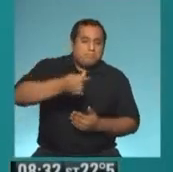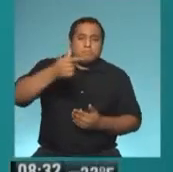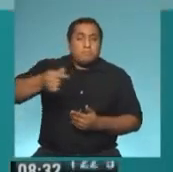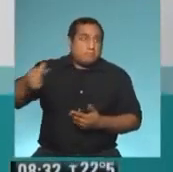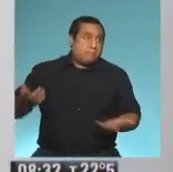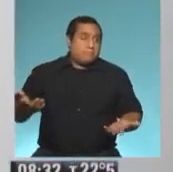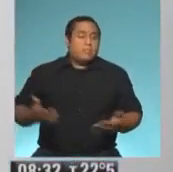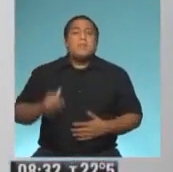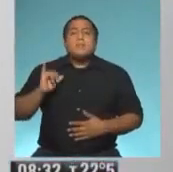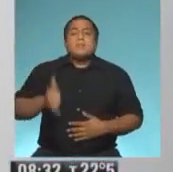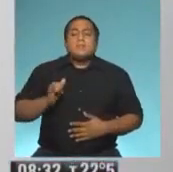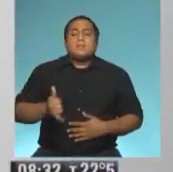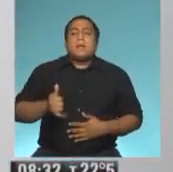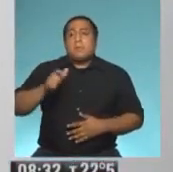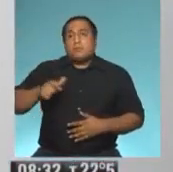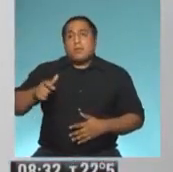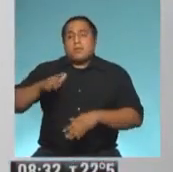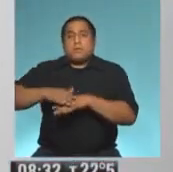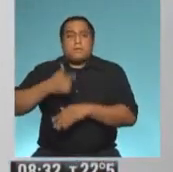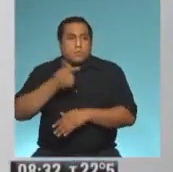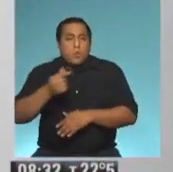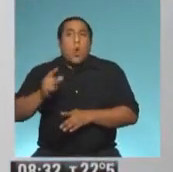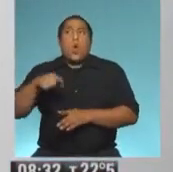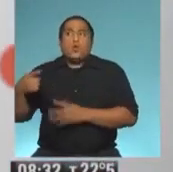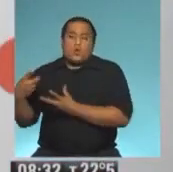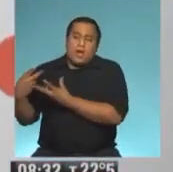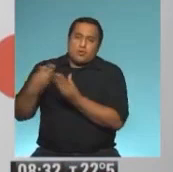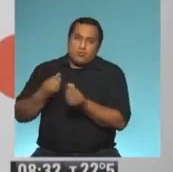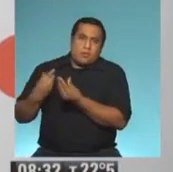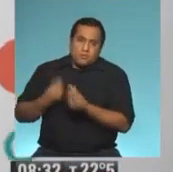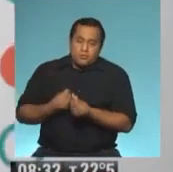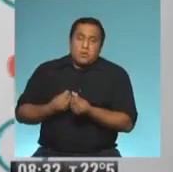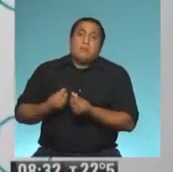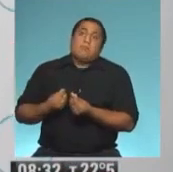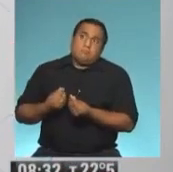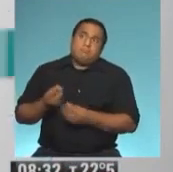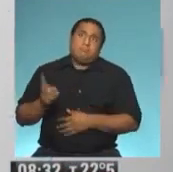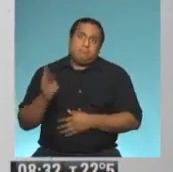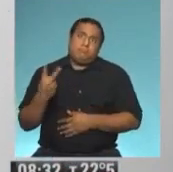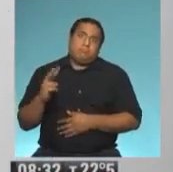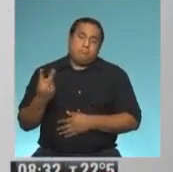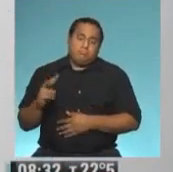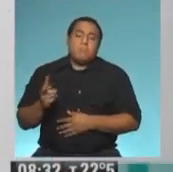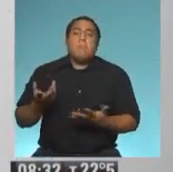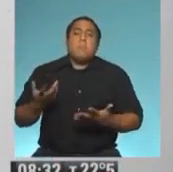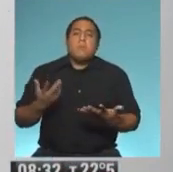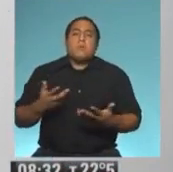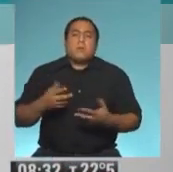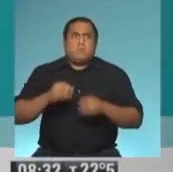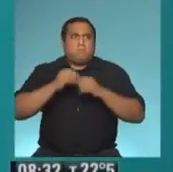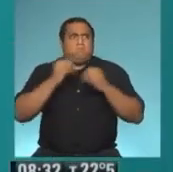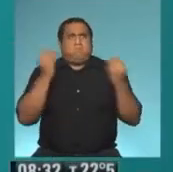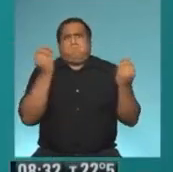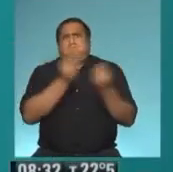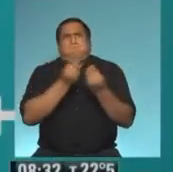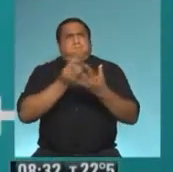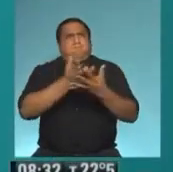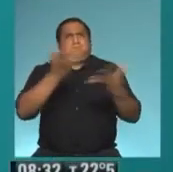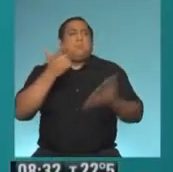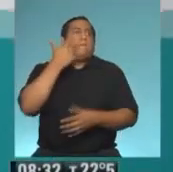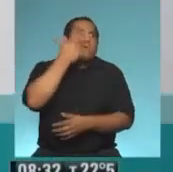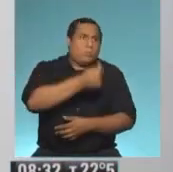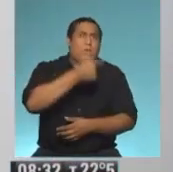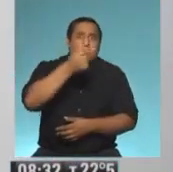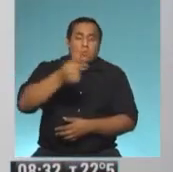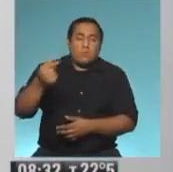es. Gente que vacune y colaboradores, son verdaderas brigadas, claro, ¿no? Porque para hacerlo en forma masiva vamos a necesitar